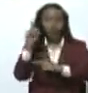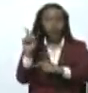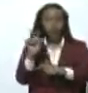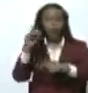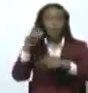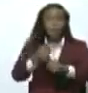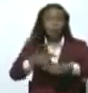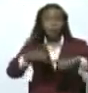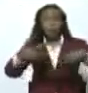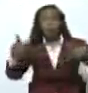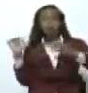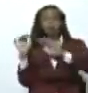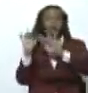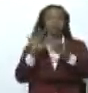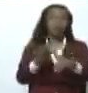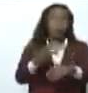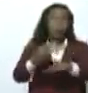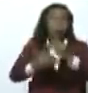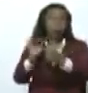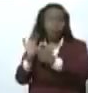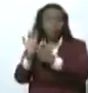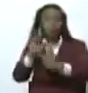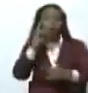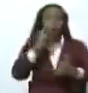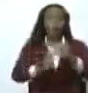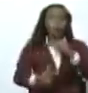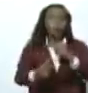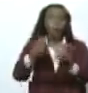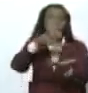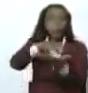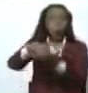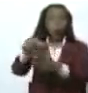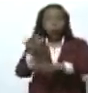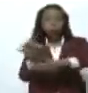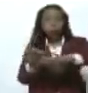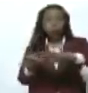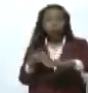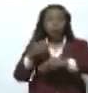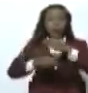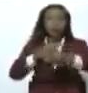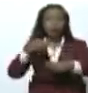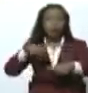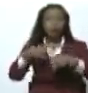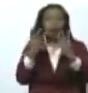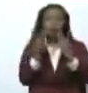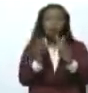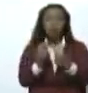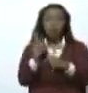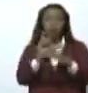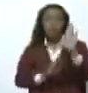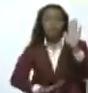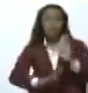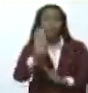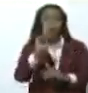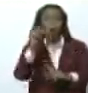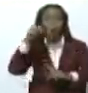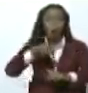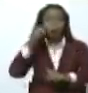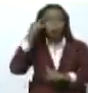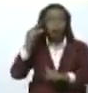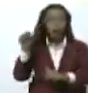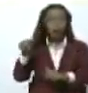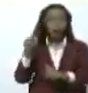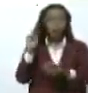porque hay que destacar que las últimas elecciones regionales y municipales, esta cifra es superada el día de hoy. La cifra